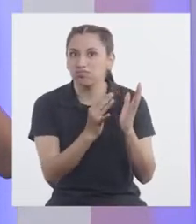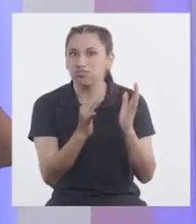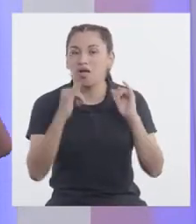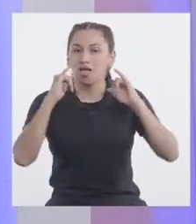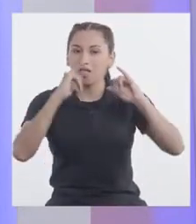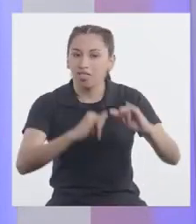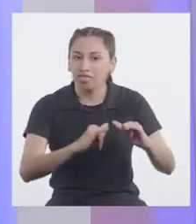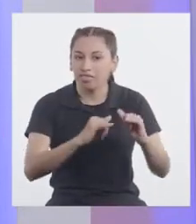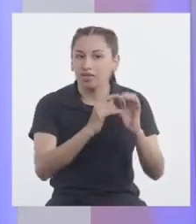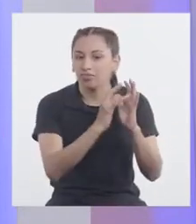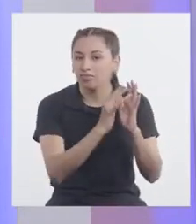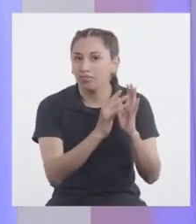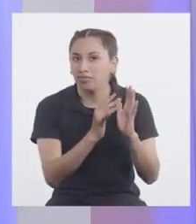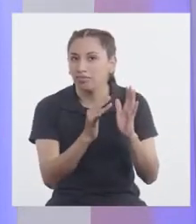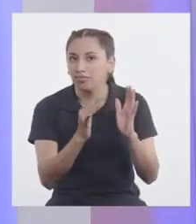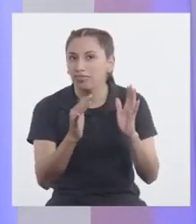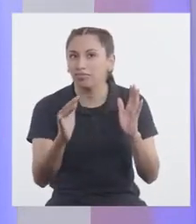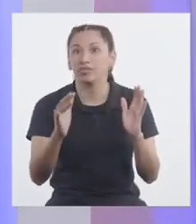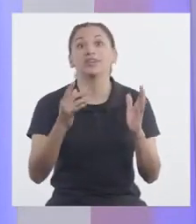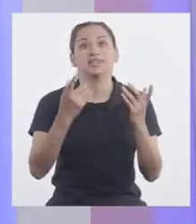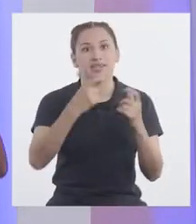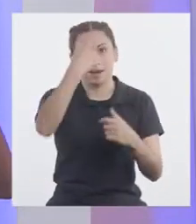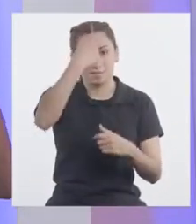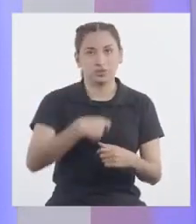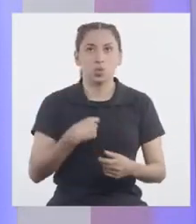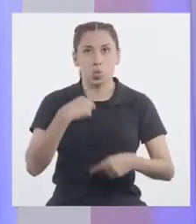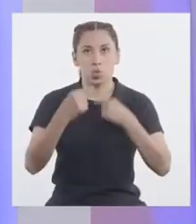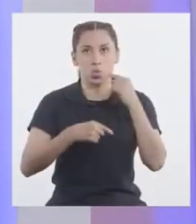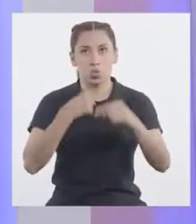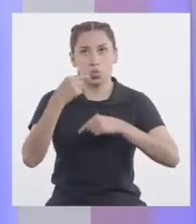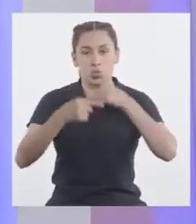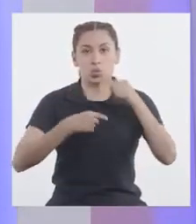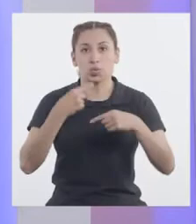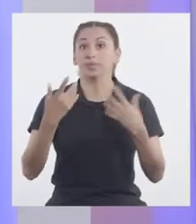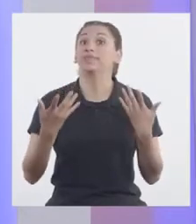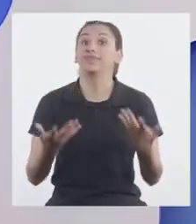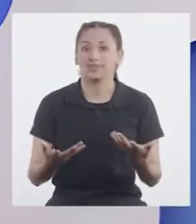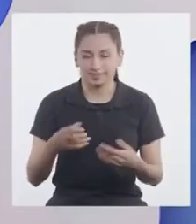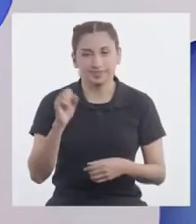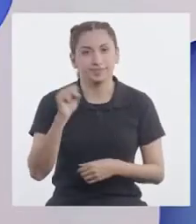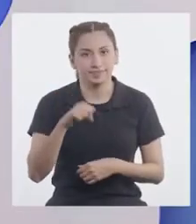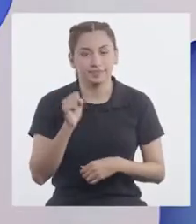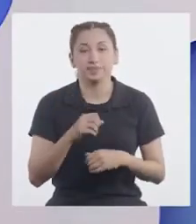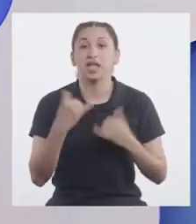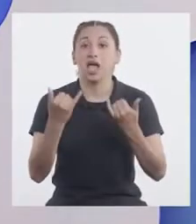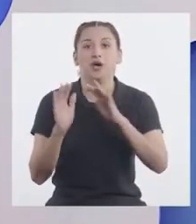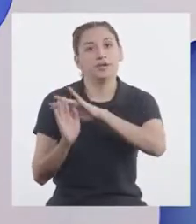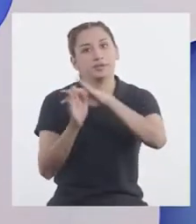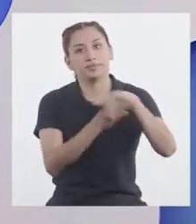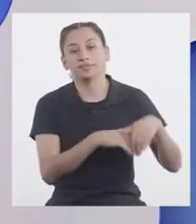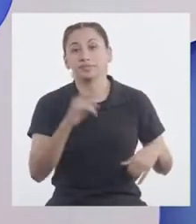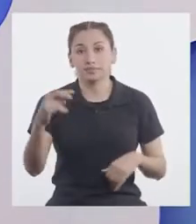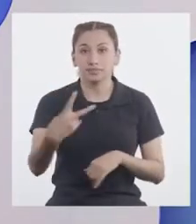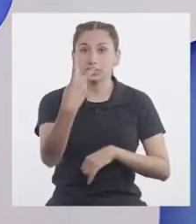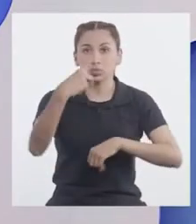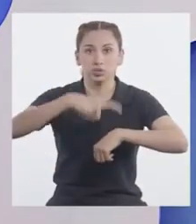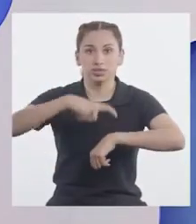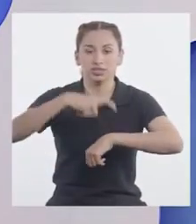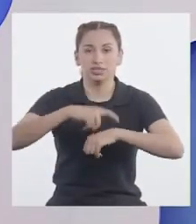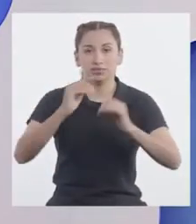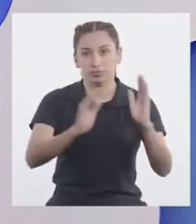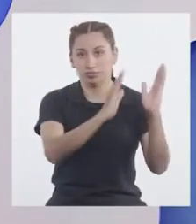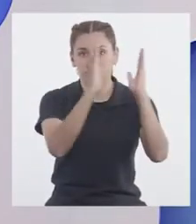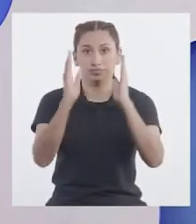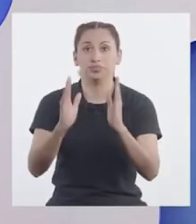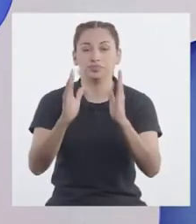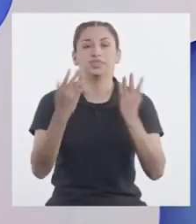así permanece a la expectativa de lo que el autor del podcast le pueda brindar. Exacto. Ahora pasemos al segundo momento